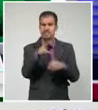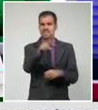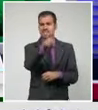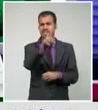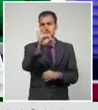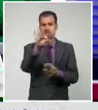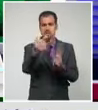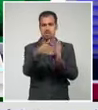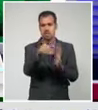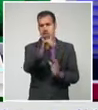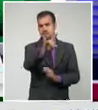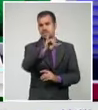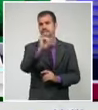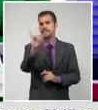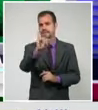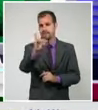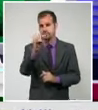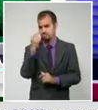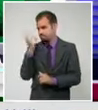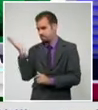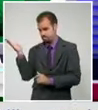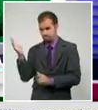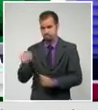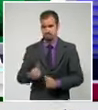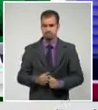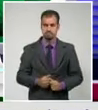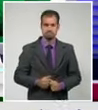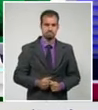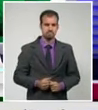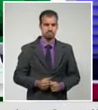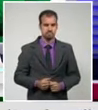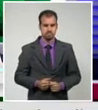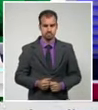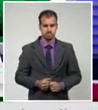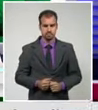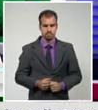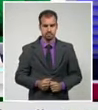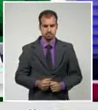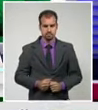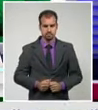18.966 muestras para el diagnóstico de la COVID-19.